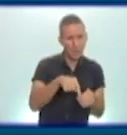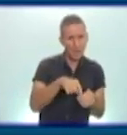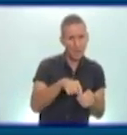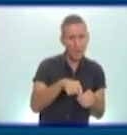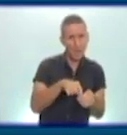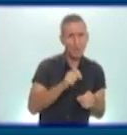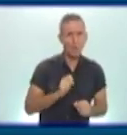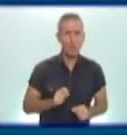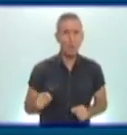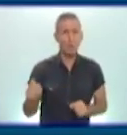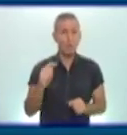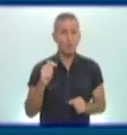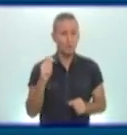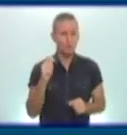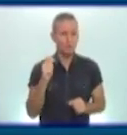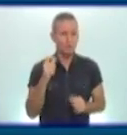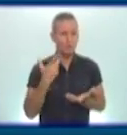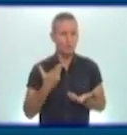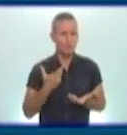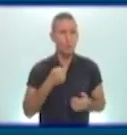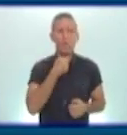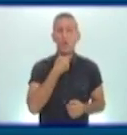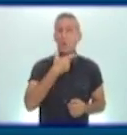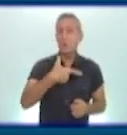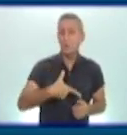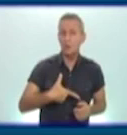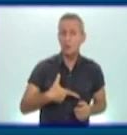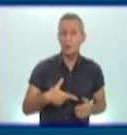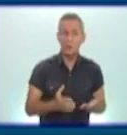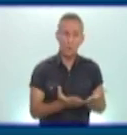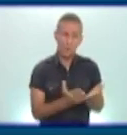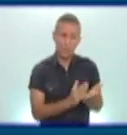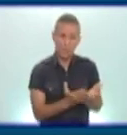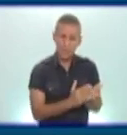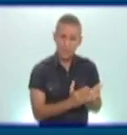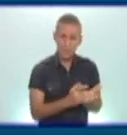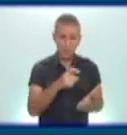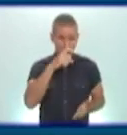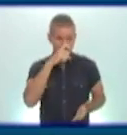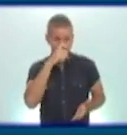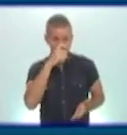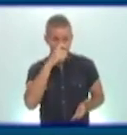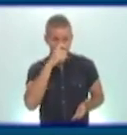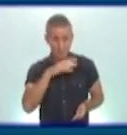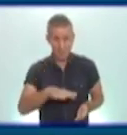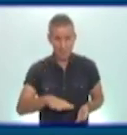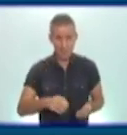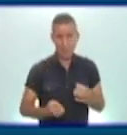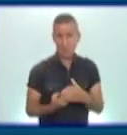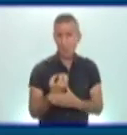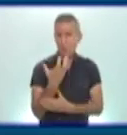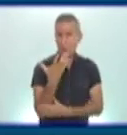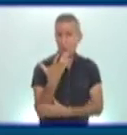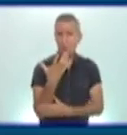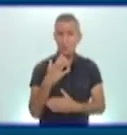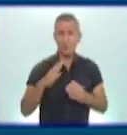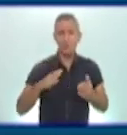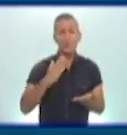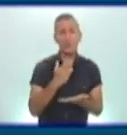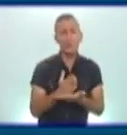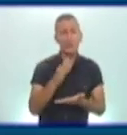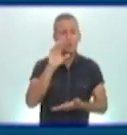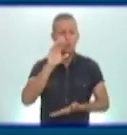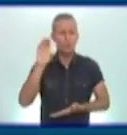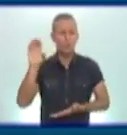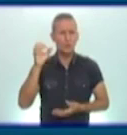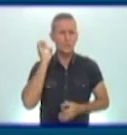sujeto. Fíjense, tenemos aquí algunos ejemplos. Libro, niño, flor, escuela.